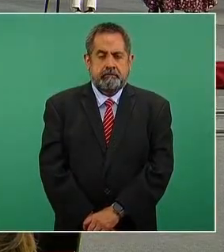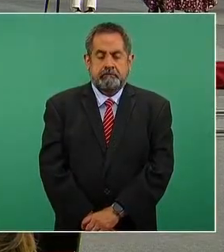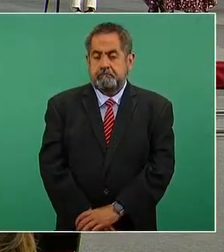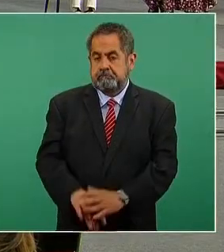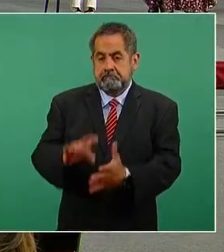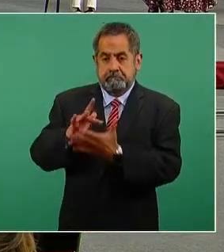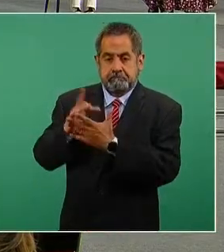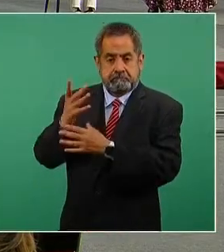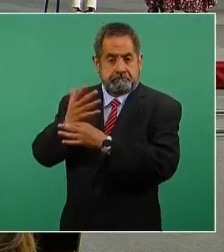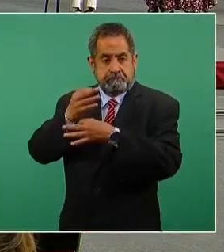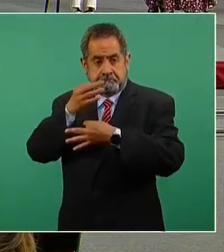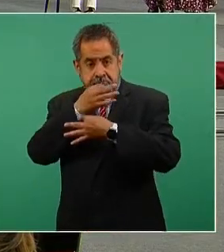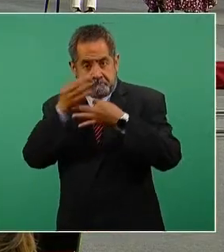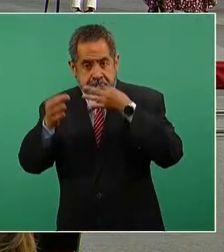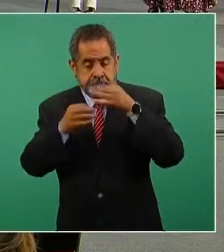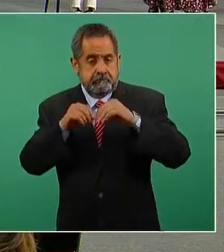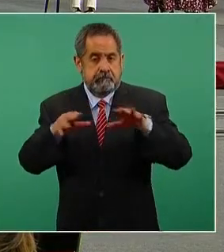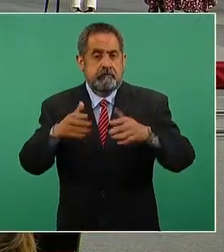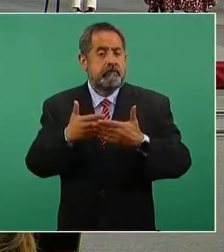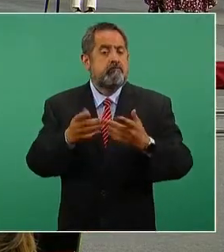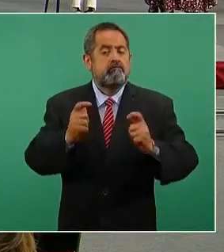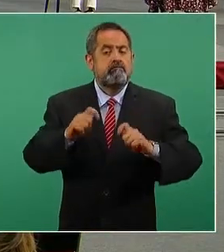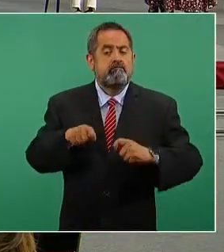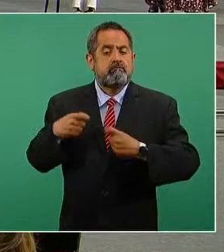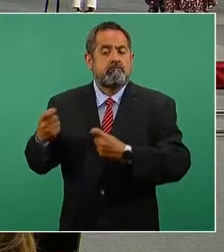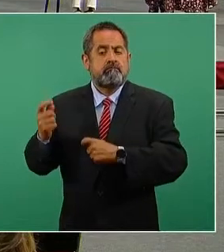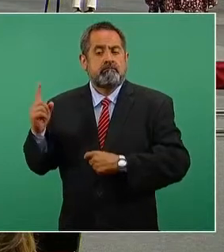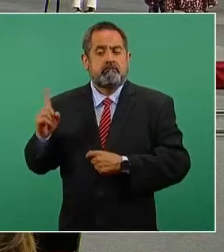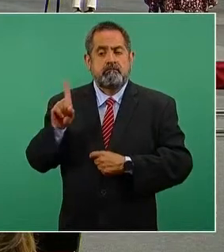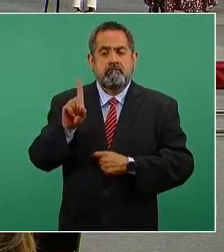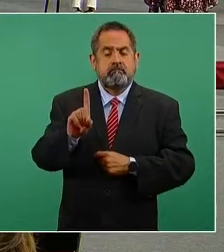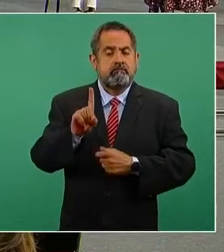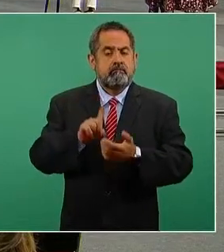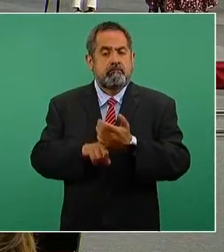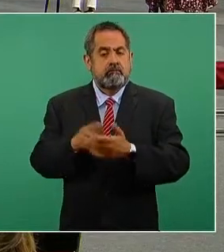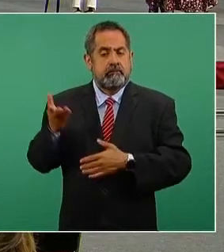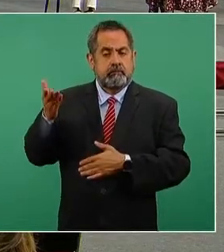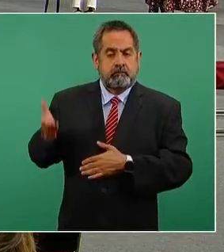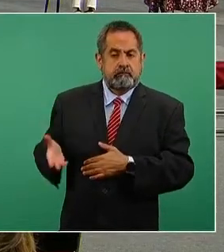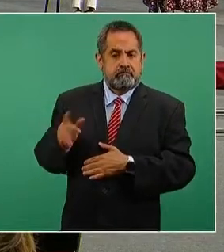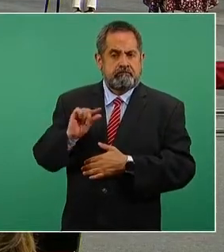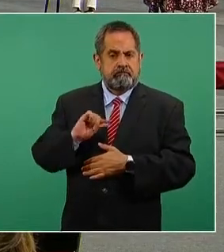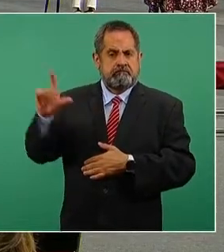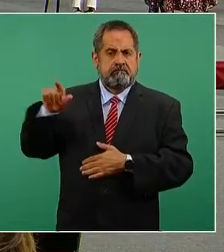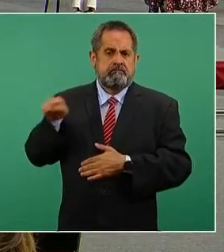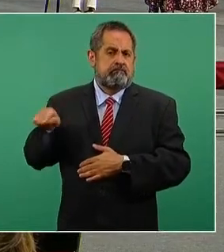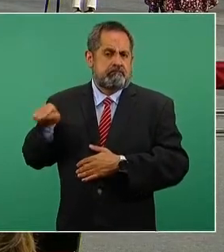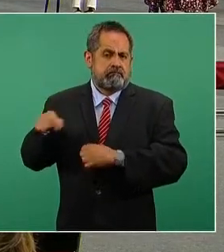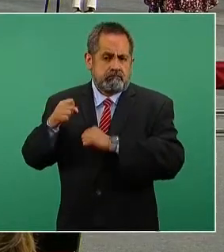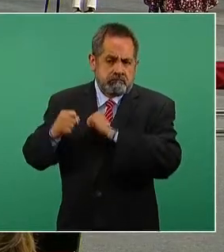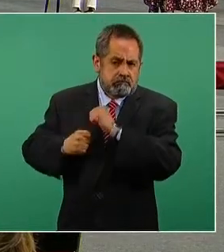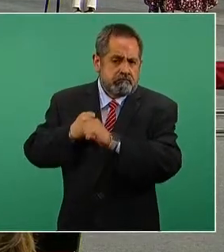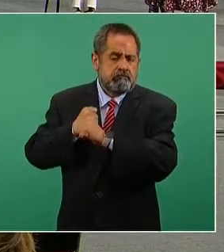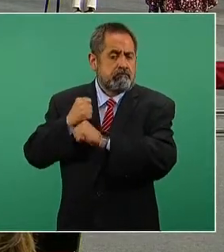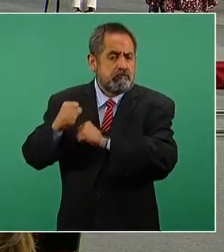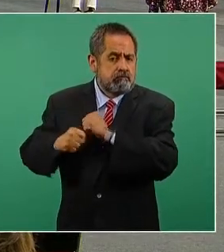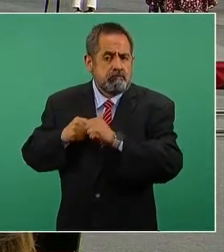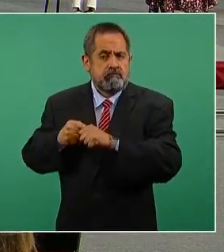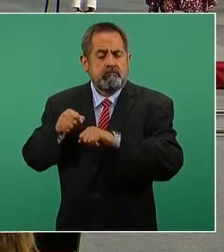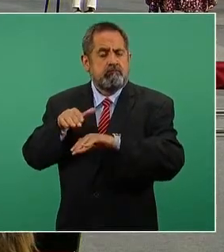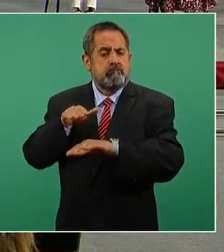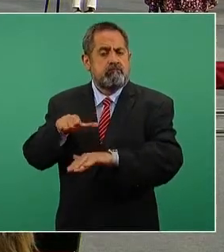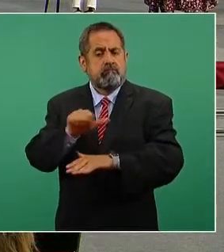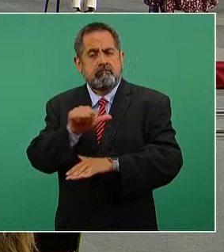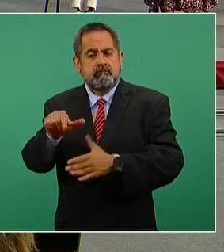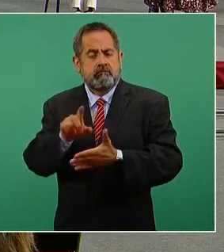Agradecemos ese mensaje y a continuación vamos a escuchar a una personalidad que ha dedicado su vida a los